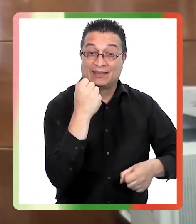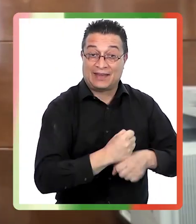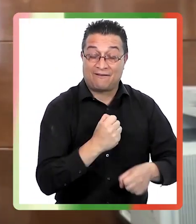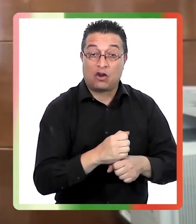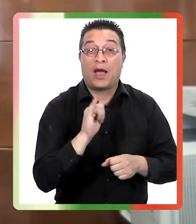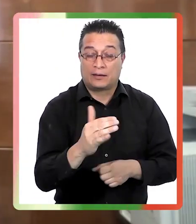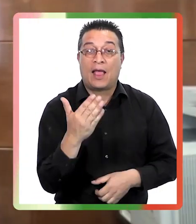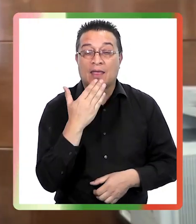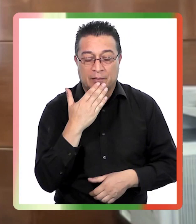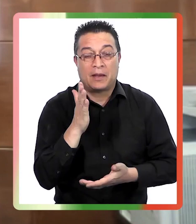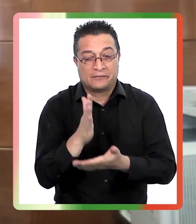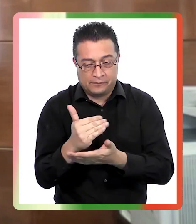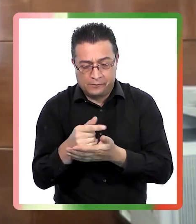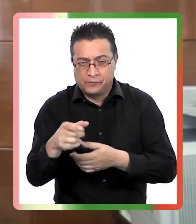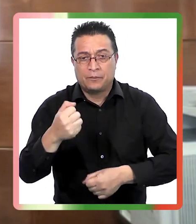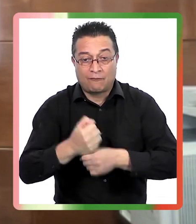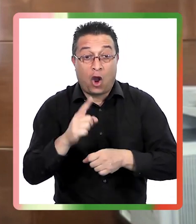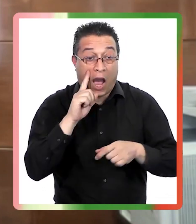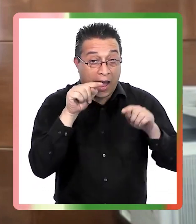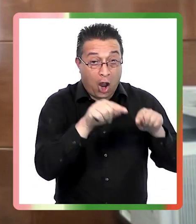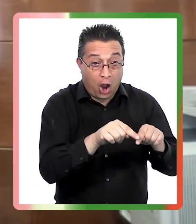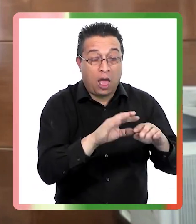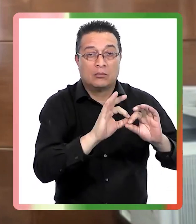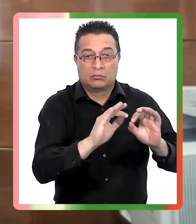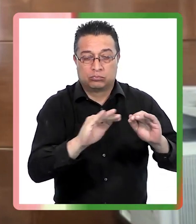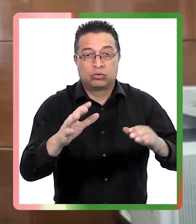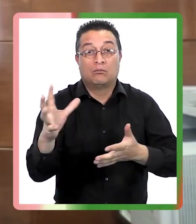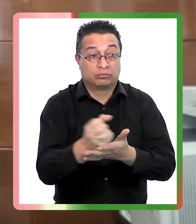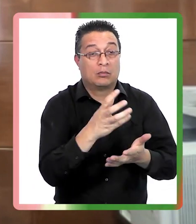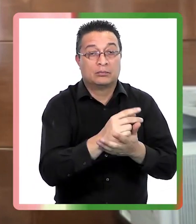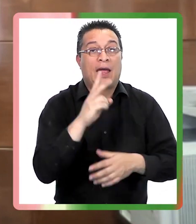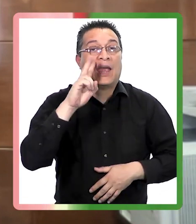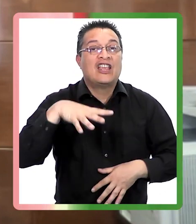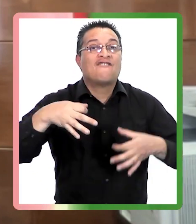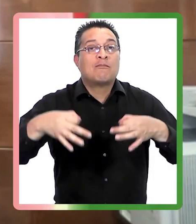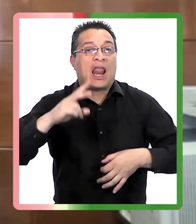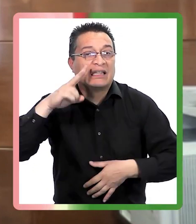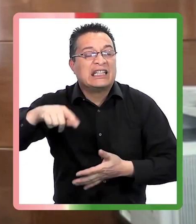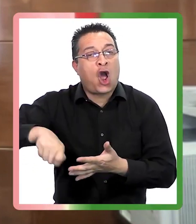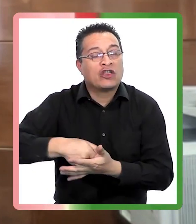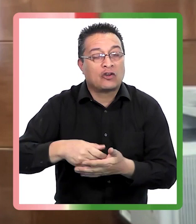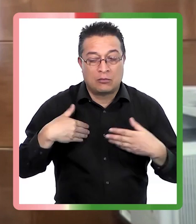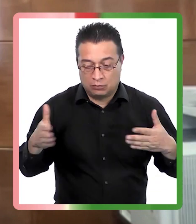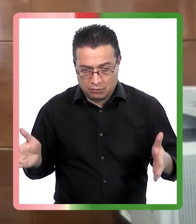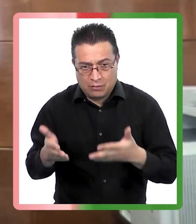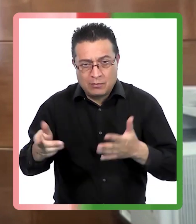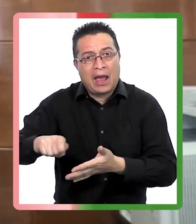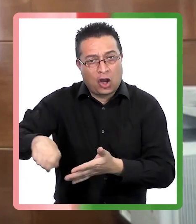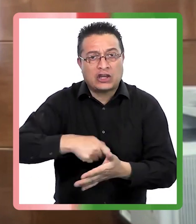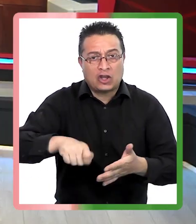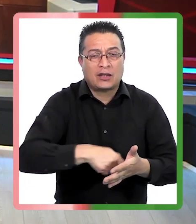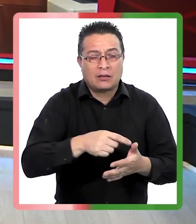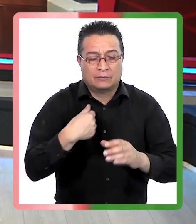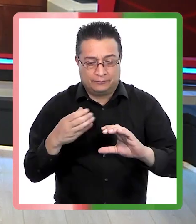además fortalecer el trabajo que hoy día hay y que mucho del cual se ha recuperado es informal. Entonces, promueven la